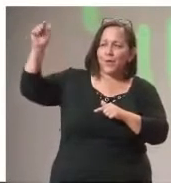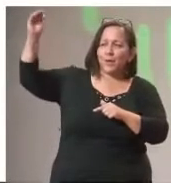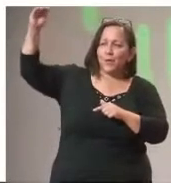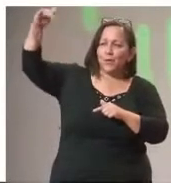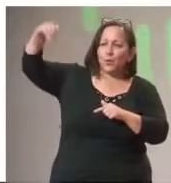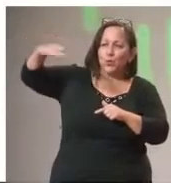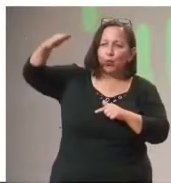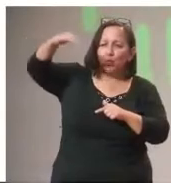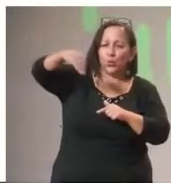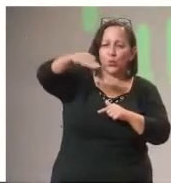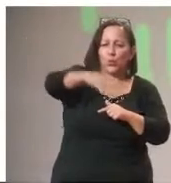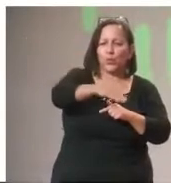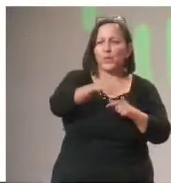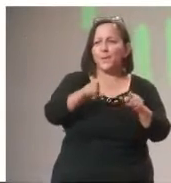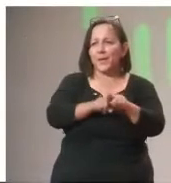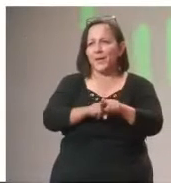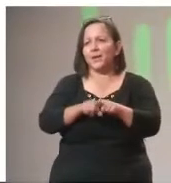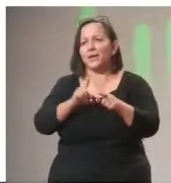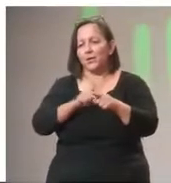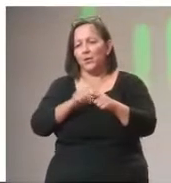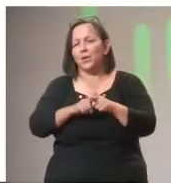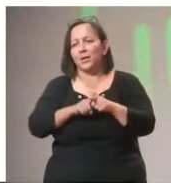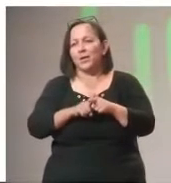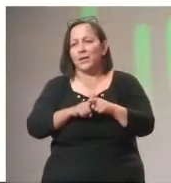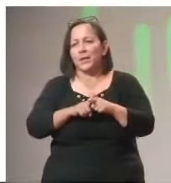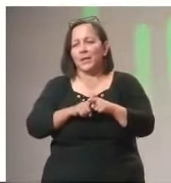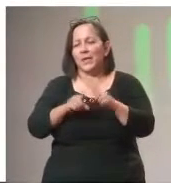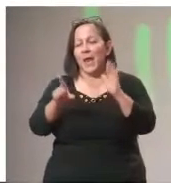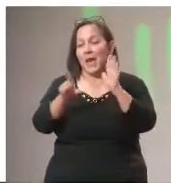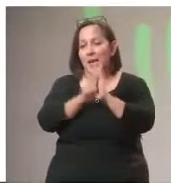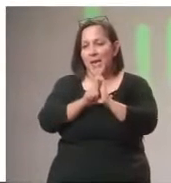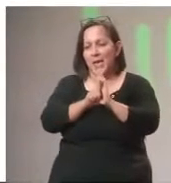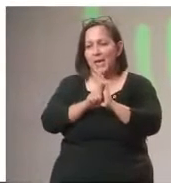de 1888, que es realmente la ley